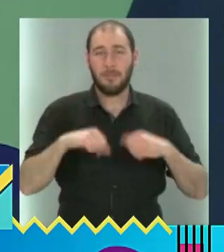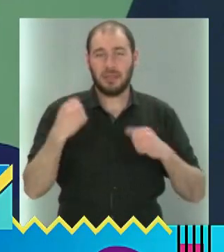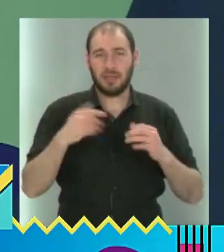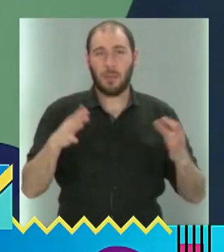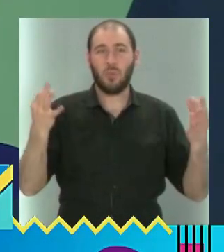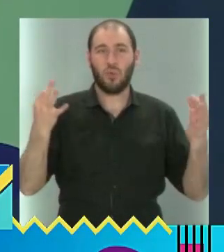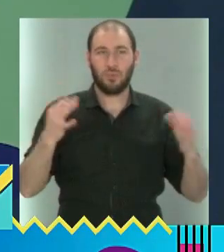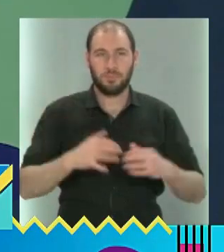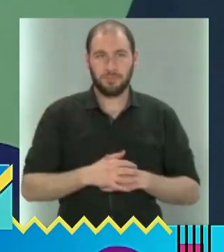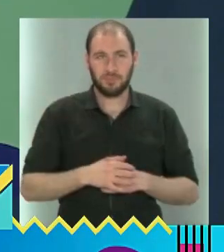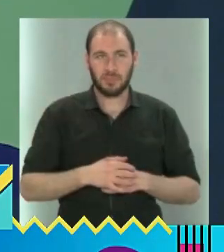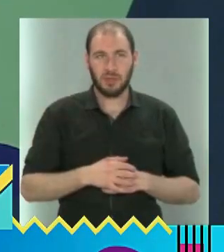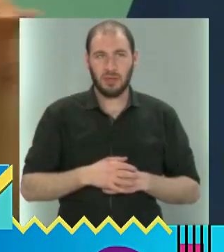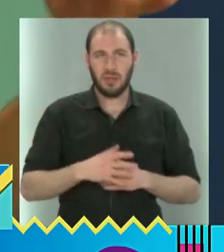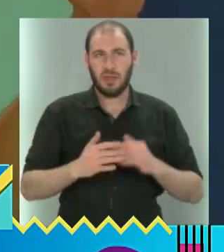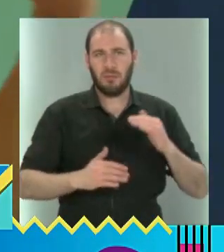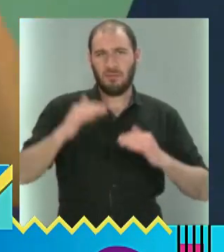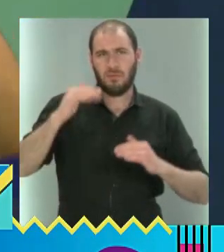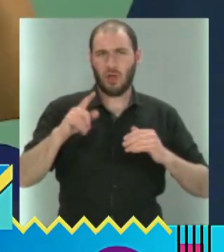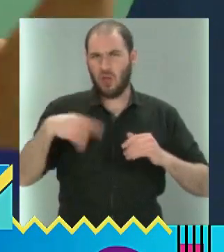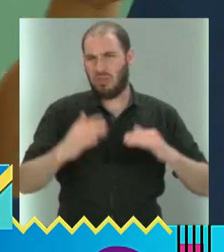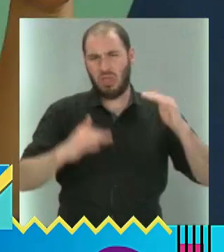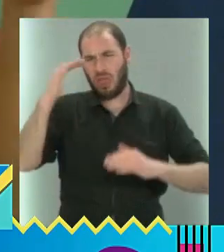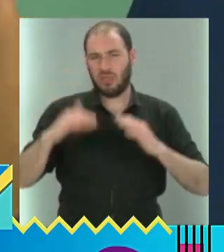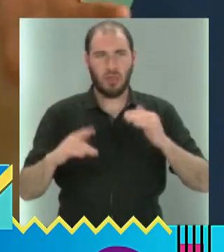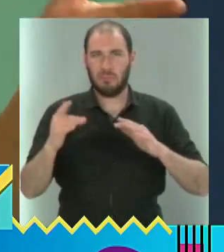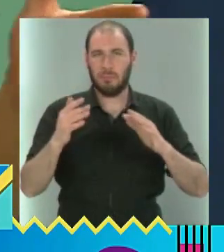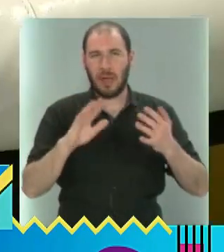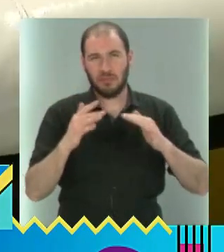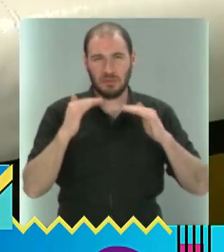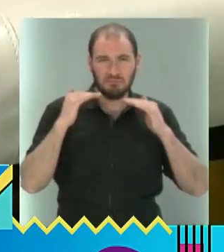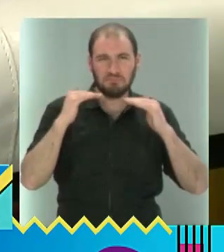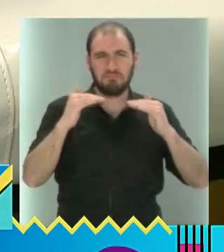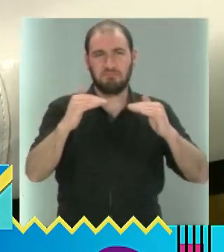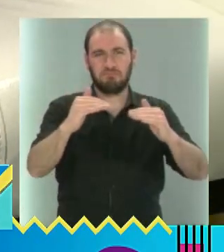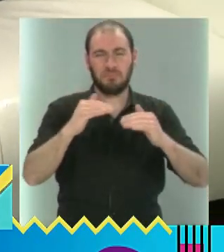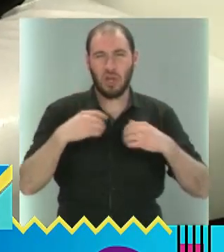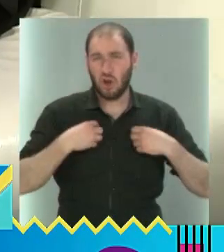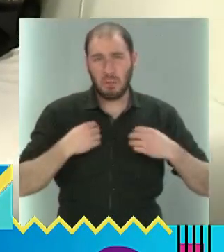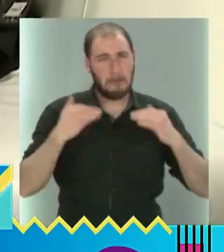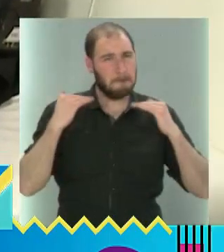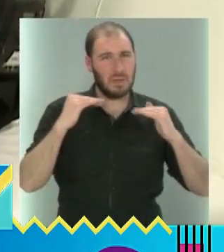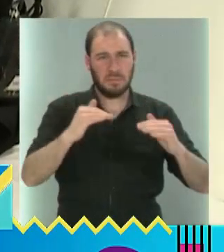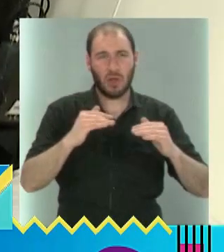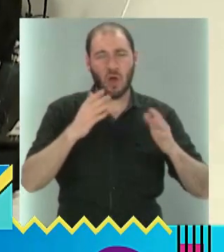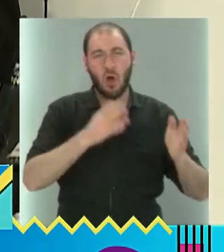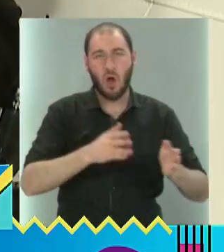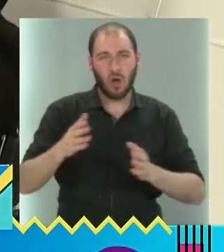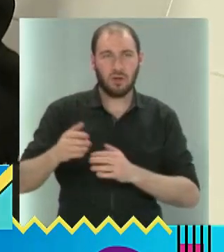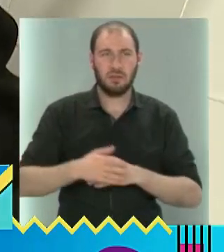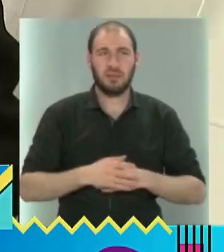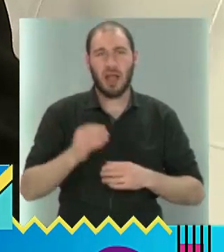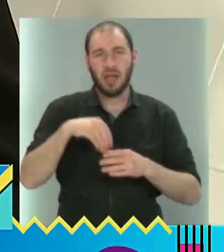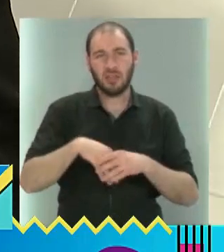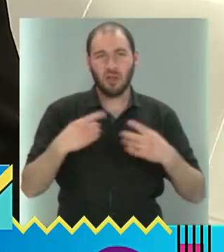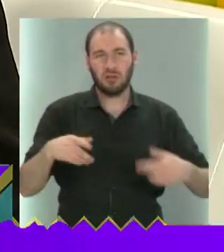budista y con no resaltar por sobre los otros, sino que todos más o menos estén con el mismo uniforme con un orden, con una coherencia dentro